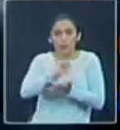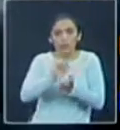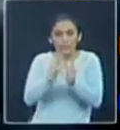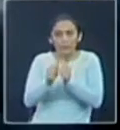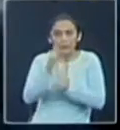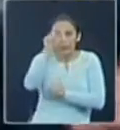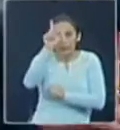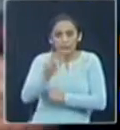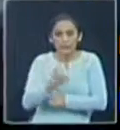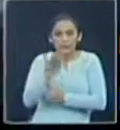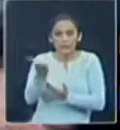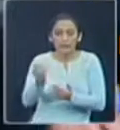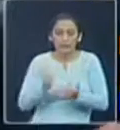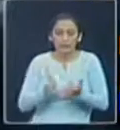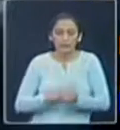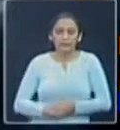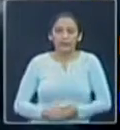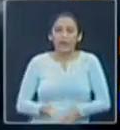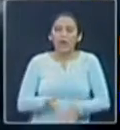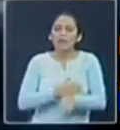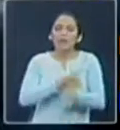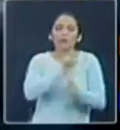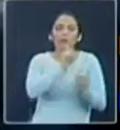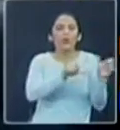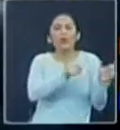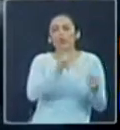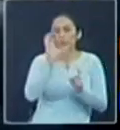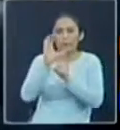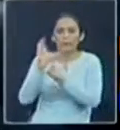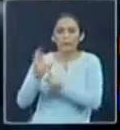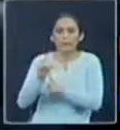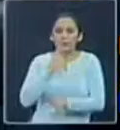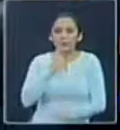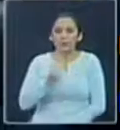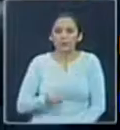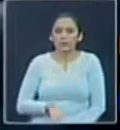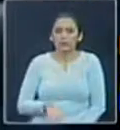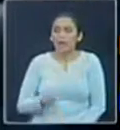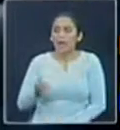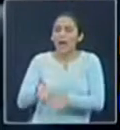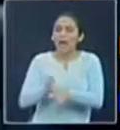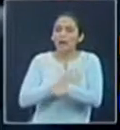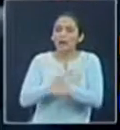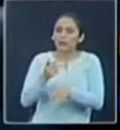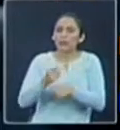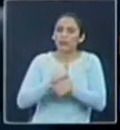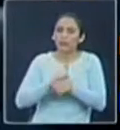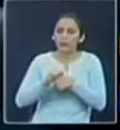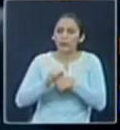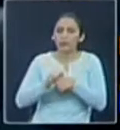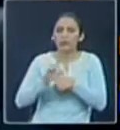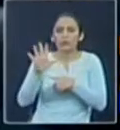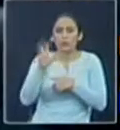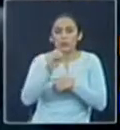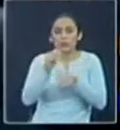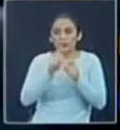que ha sido hasta mí demasiado excesiva, de Andrés Chocho, es decirle que él sí ha terminado las pruebas de los 50 kilómetros.